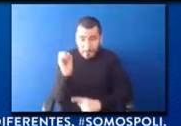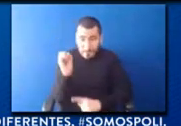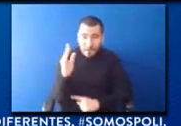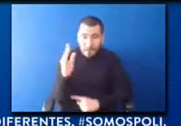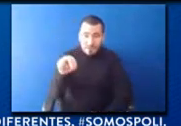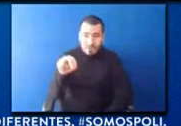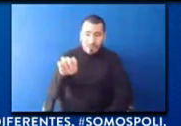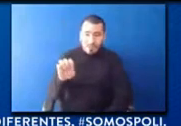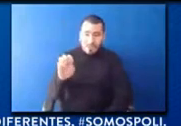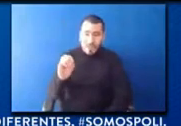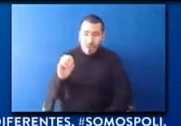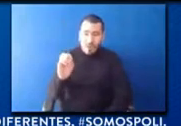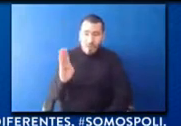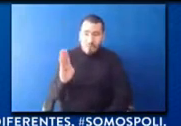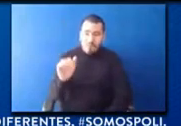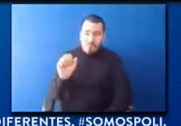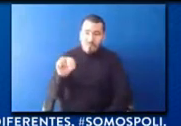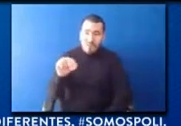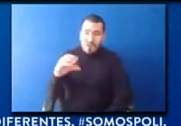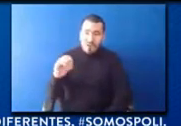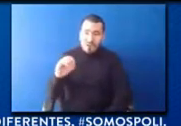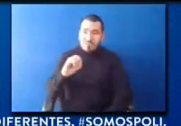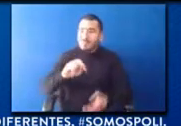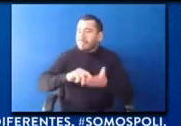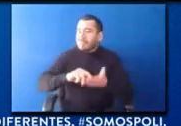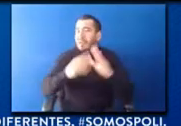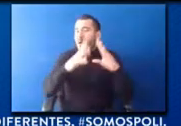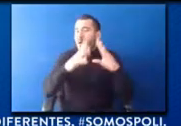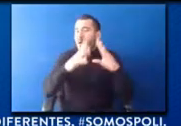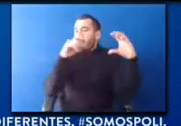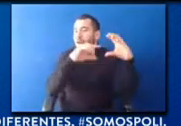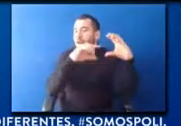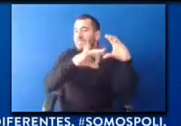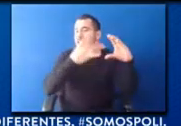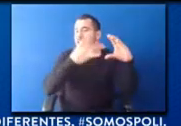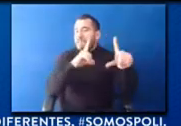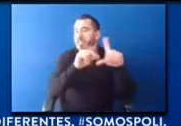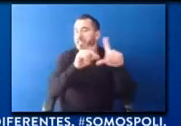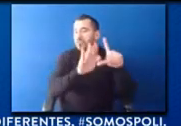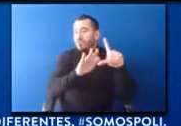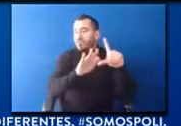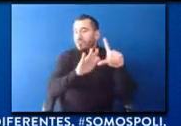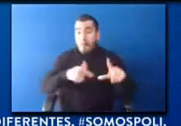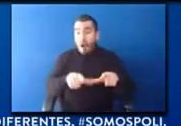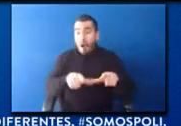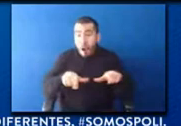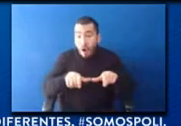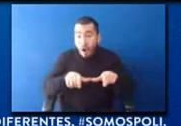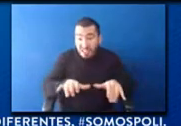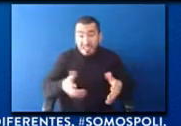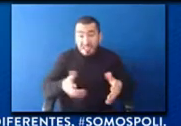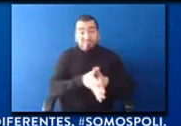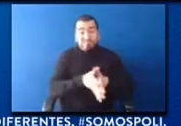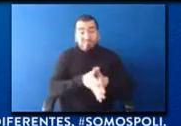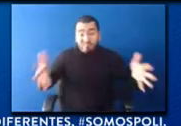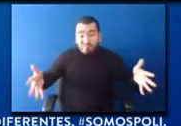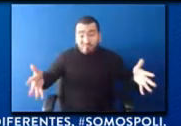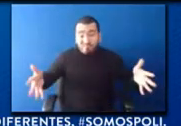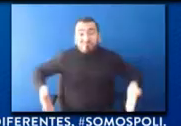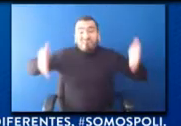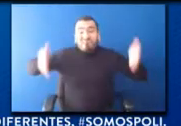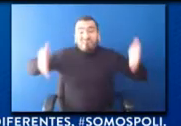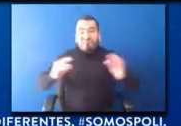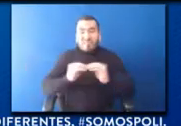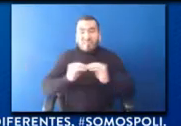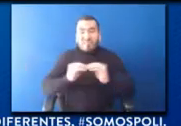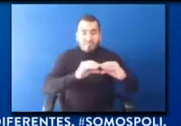Un neobanco es eso, un banco que nace en la nube, punto. Sin tener que tener grandes y grandes metros cuadrados donde almacenan